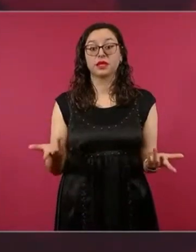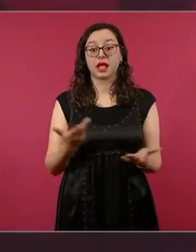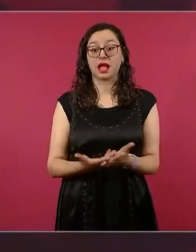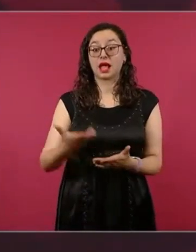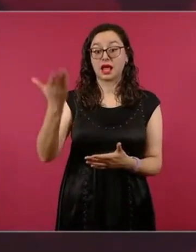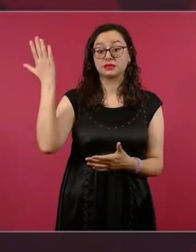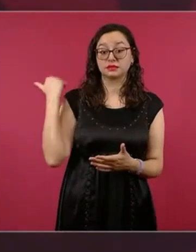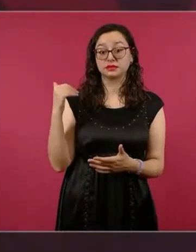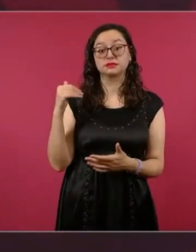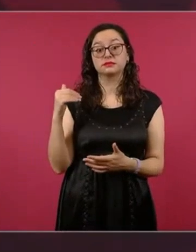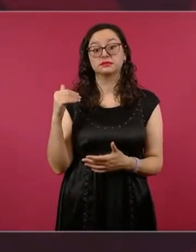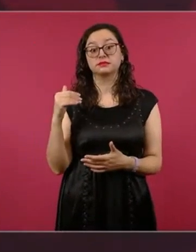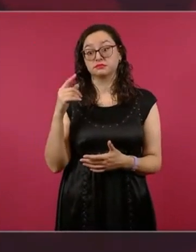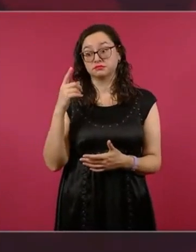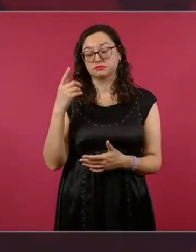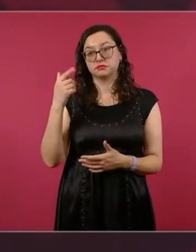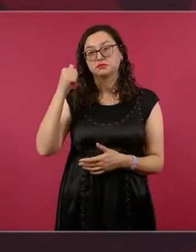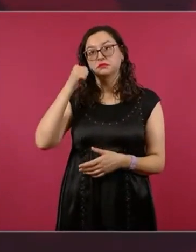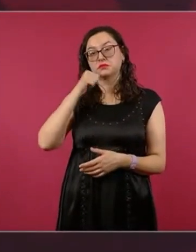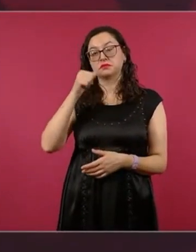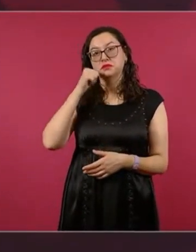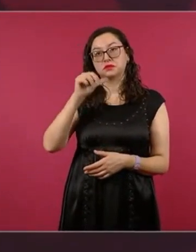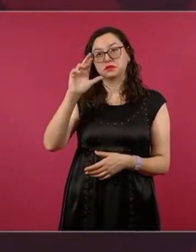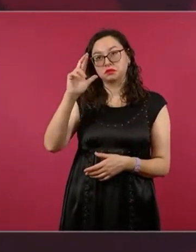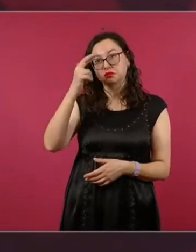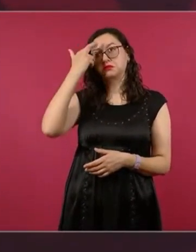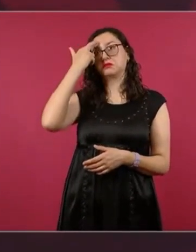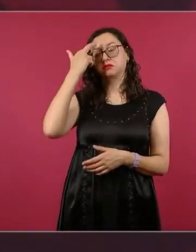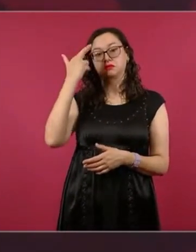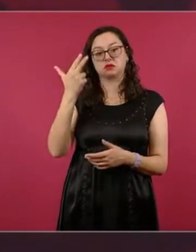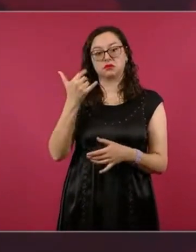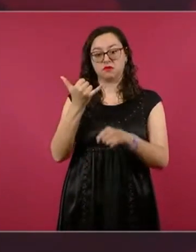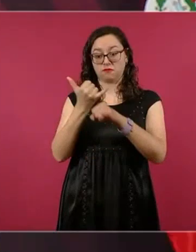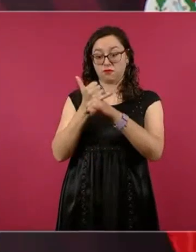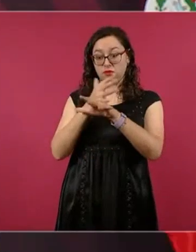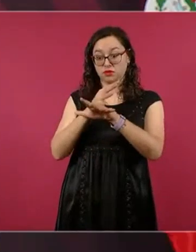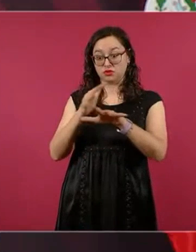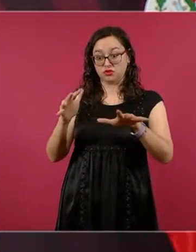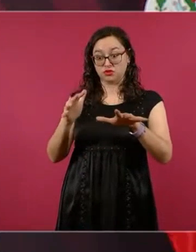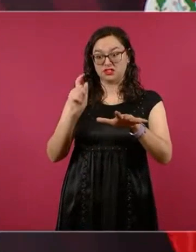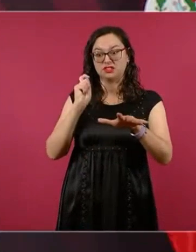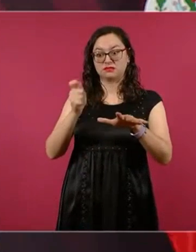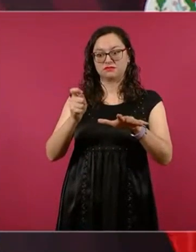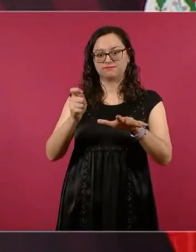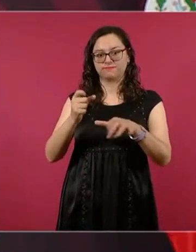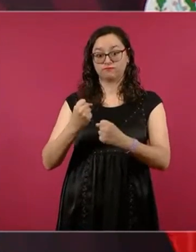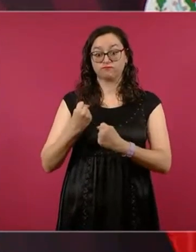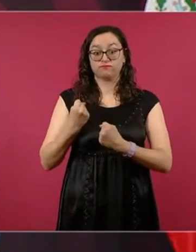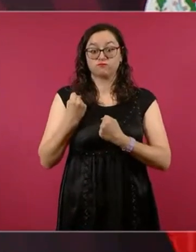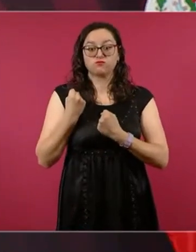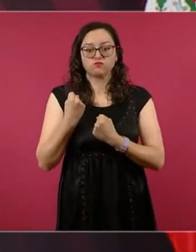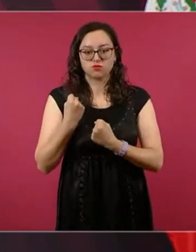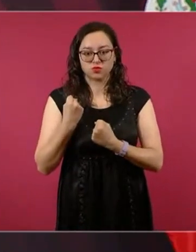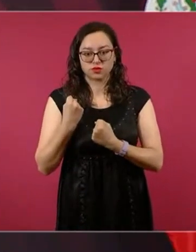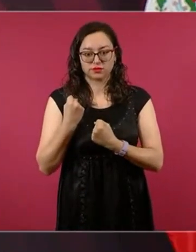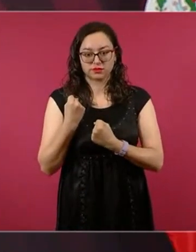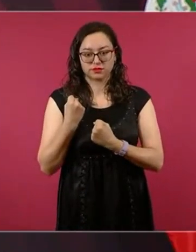y